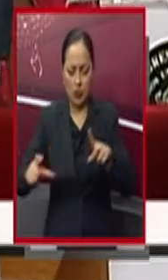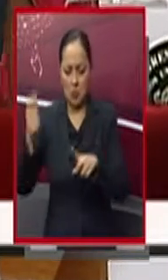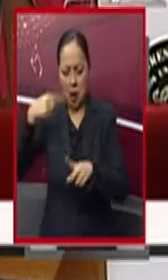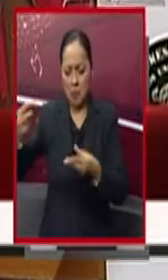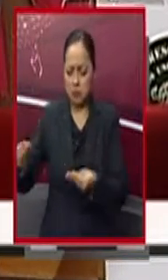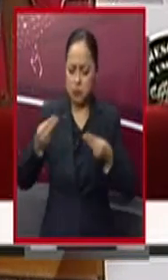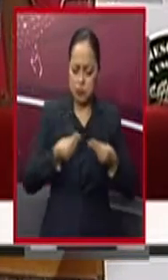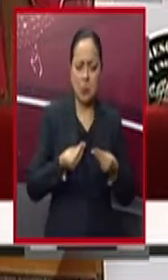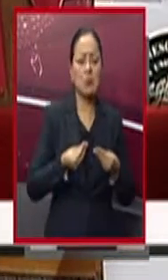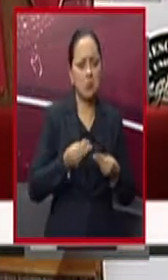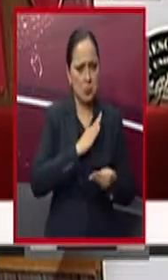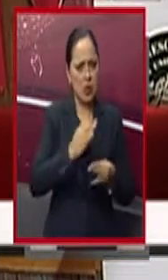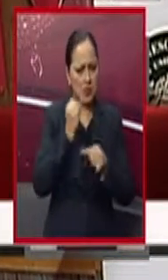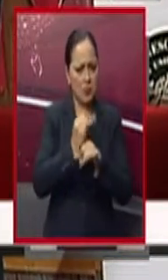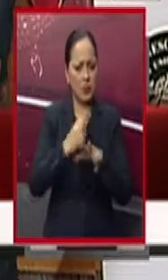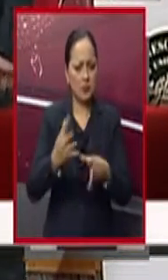paraestatales.